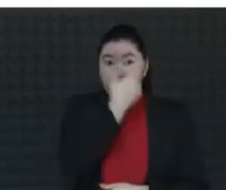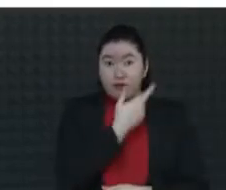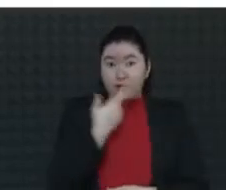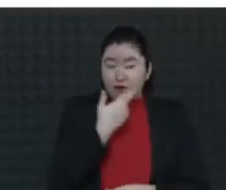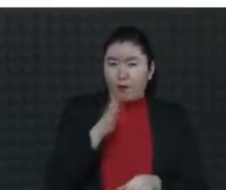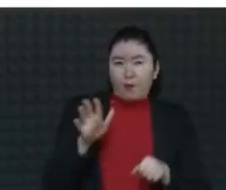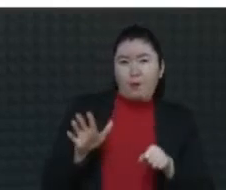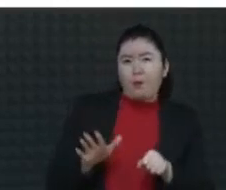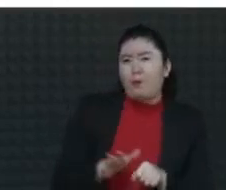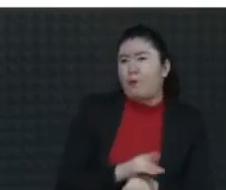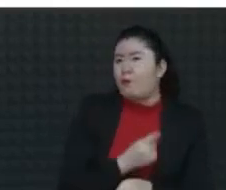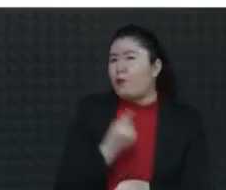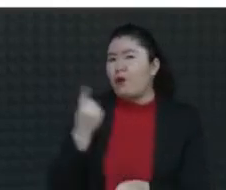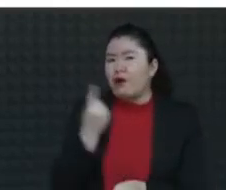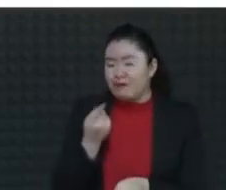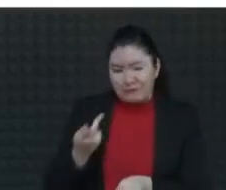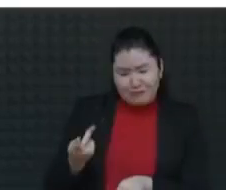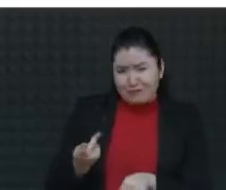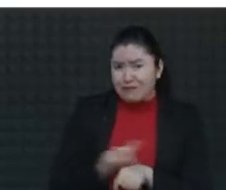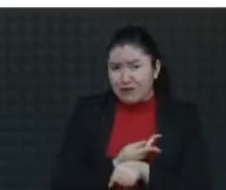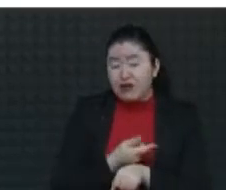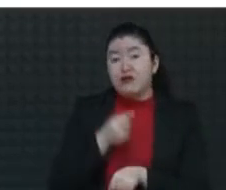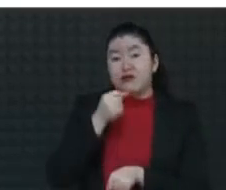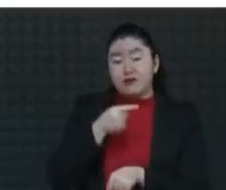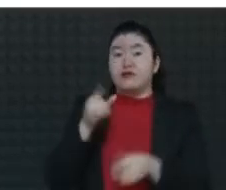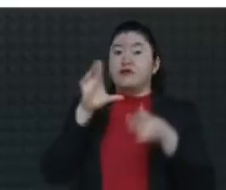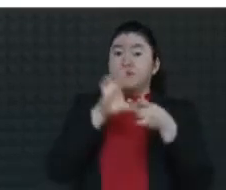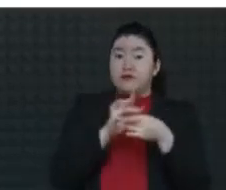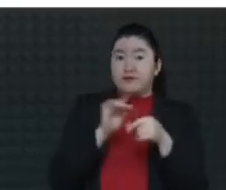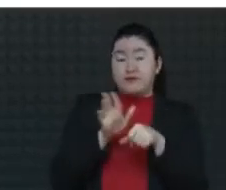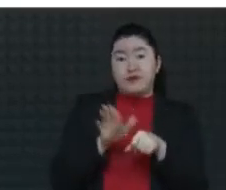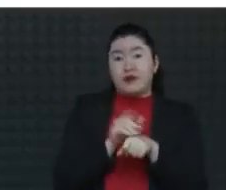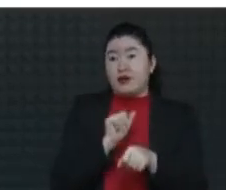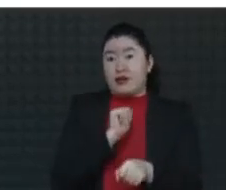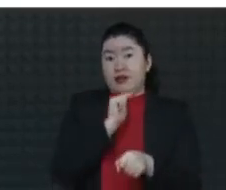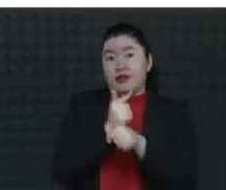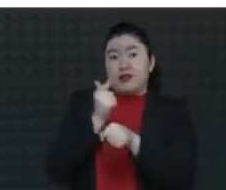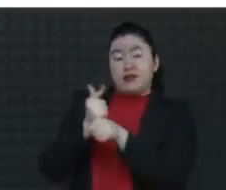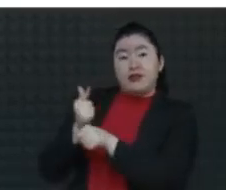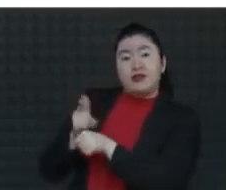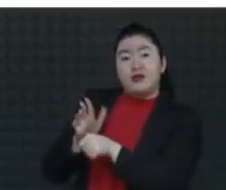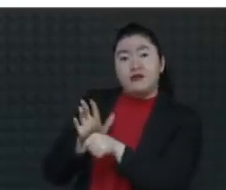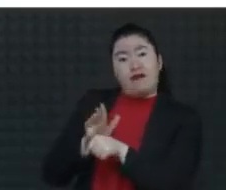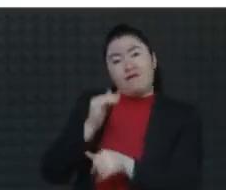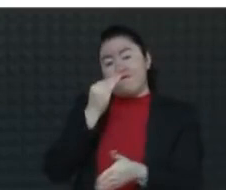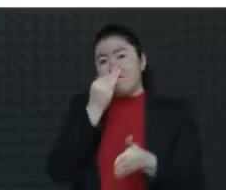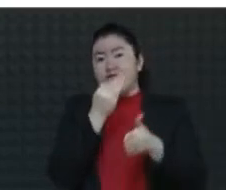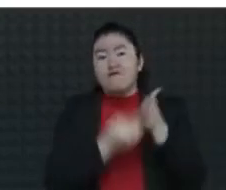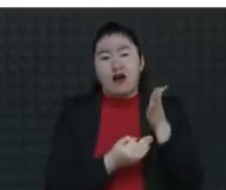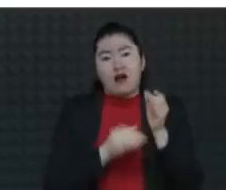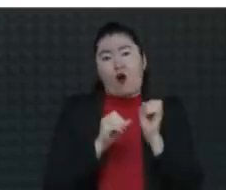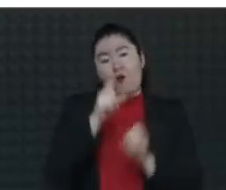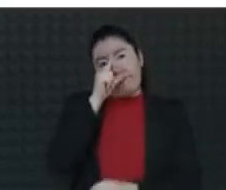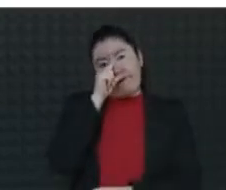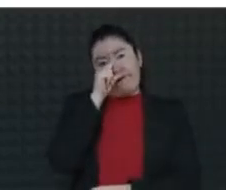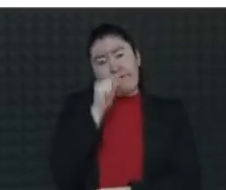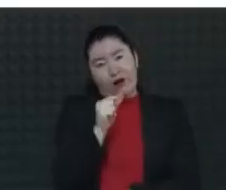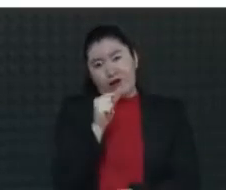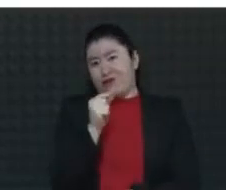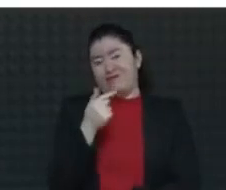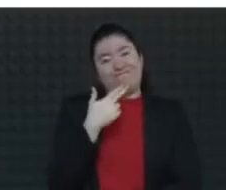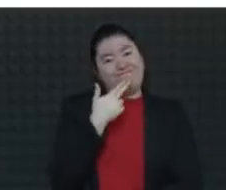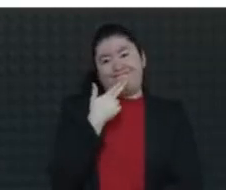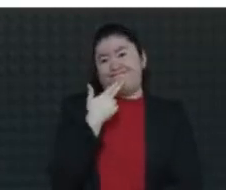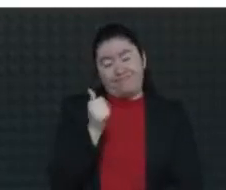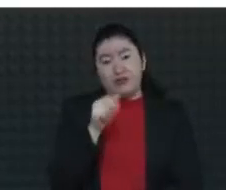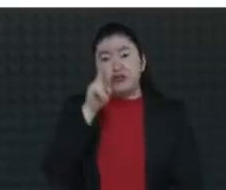evaluará completamente los potenciales factores contribuyentes, identificará las barreras que faltaron, fallaron o fueron